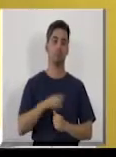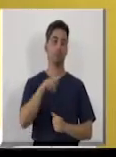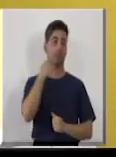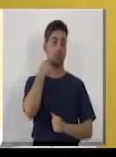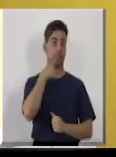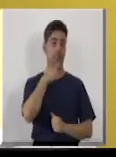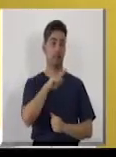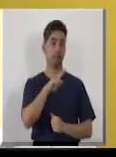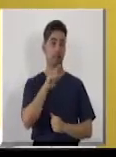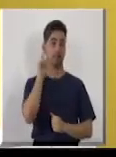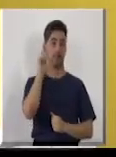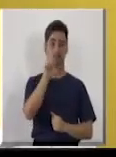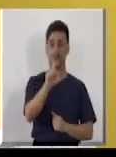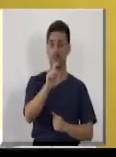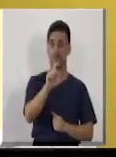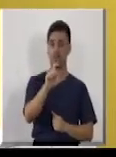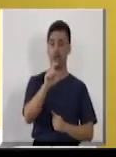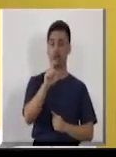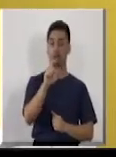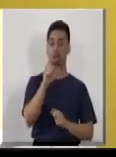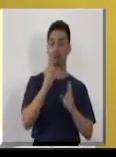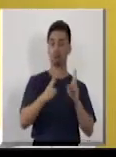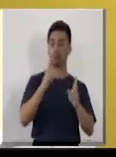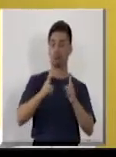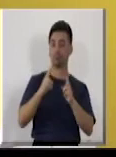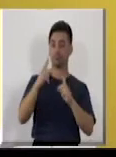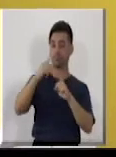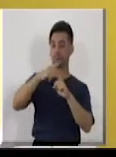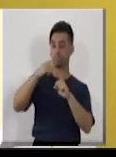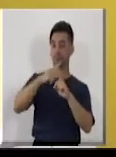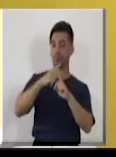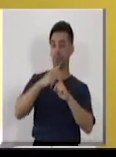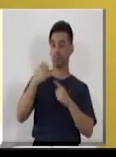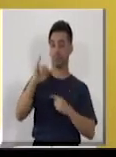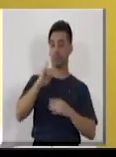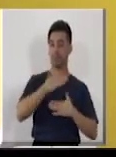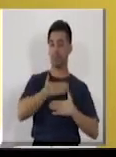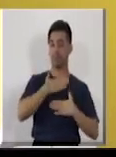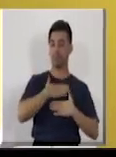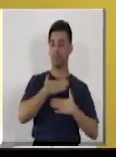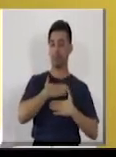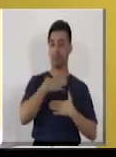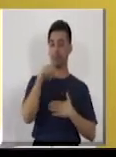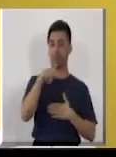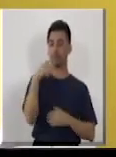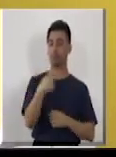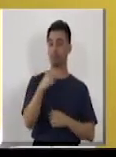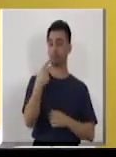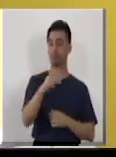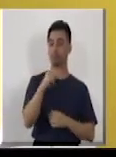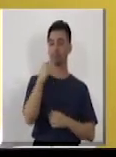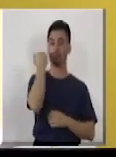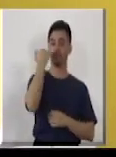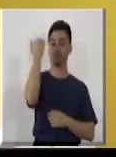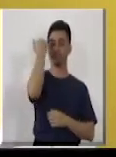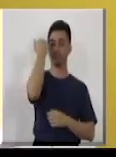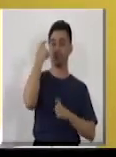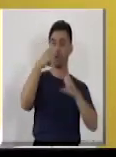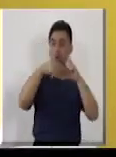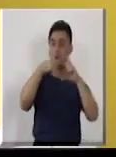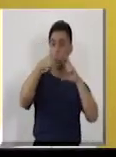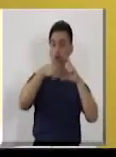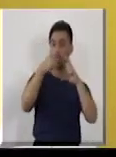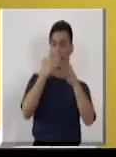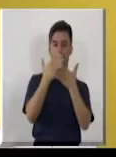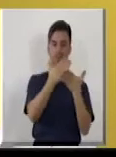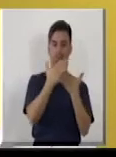También, al final del encuentro, dejamos un grupo de actividades con el objetivo de sistematizar los contenidos que tratamos en el